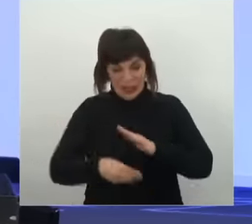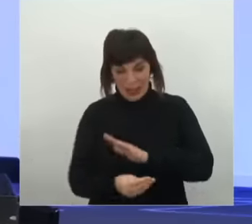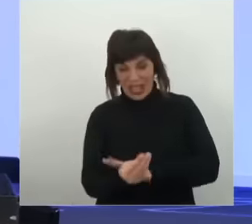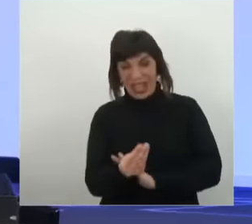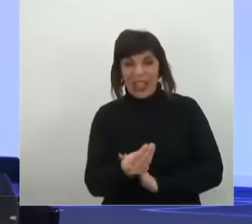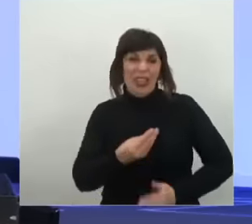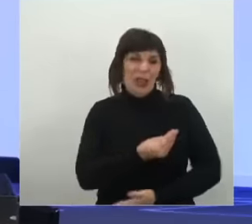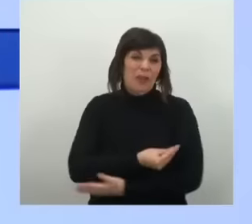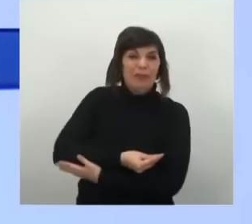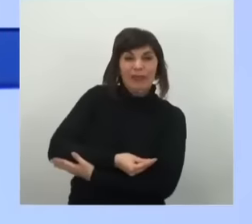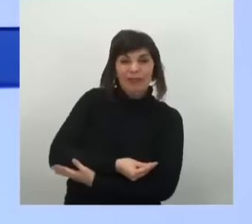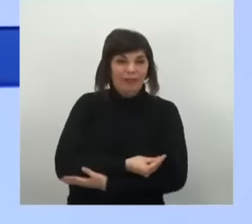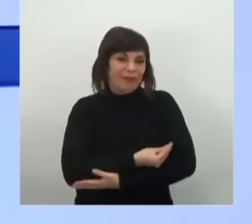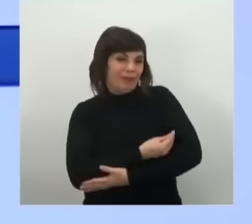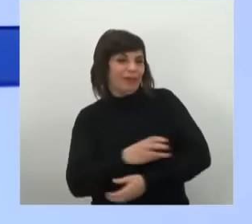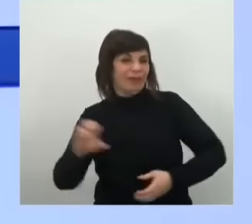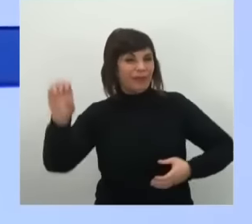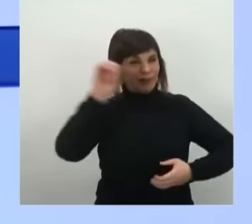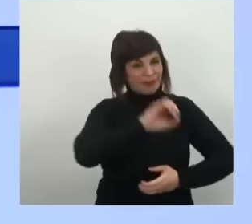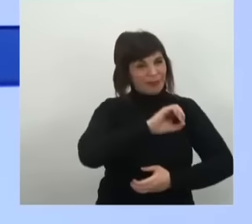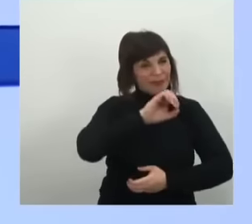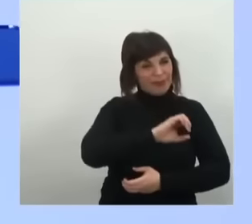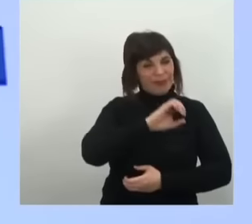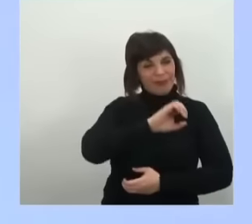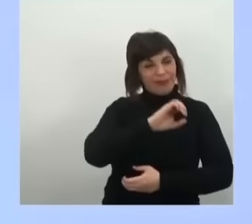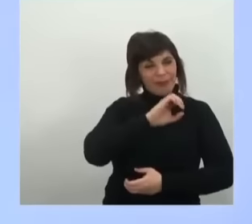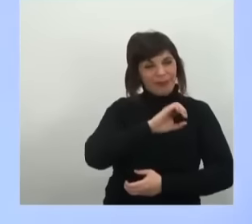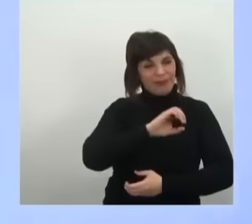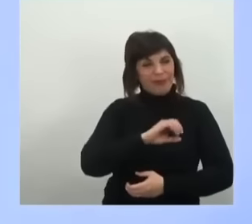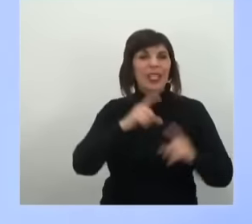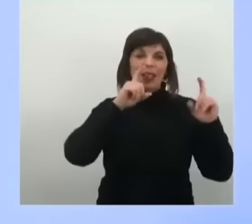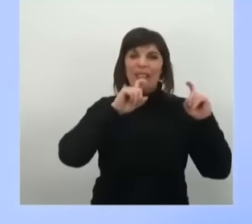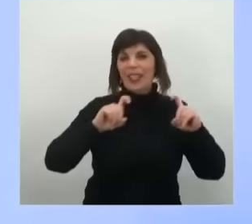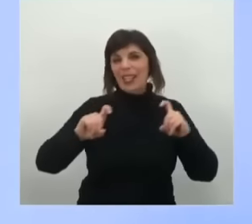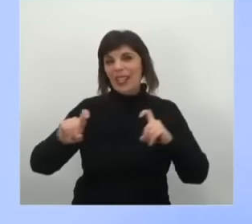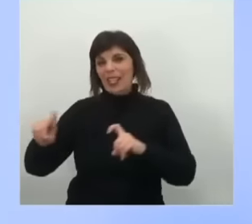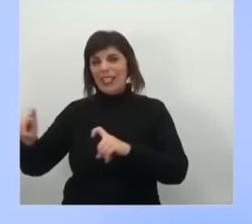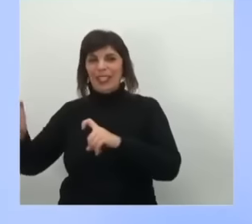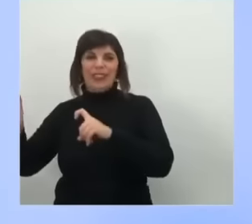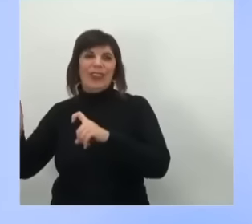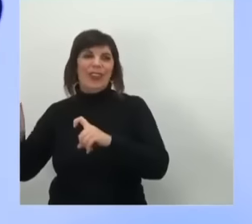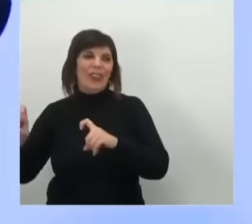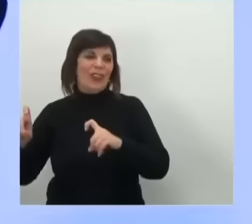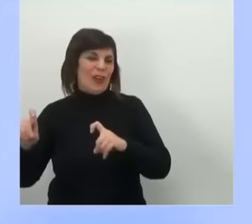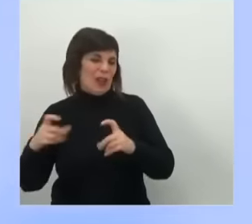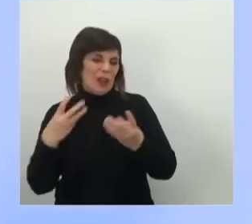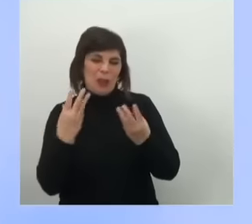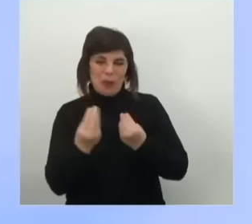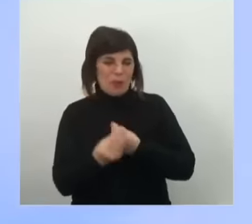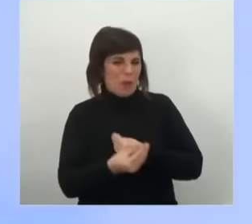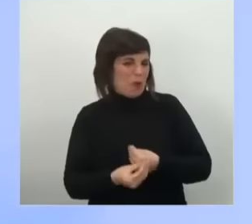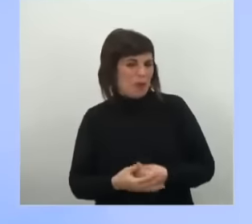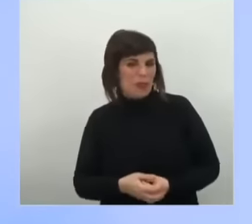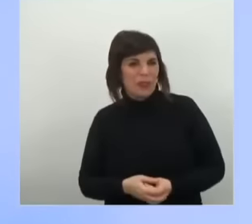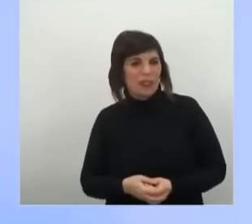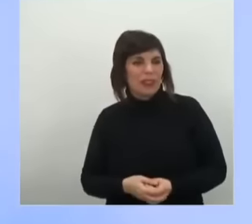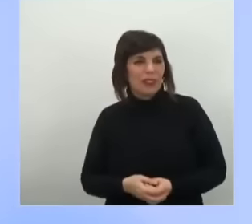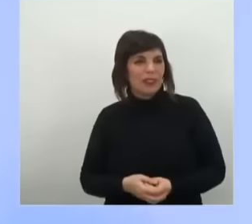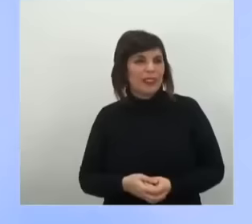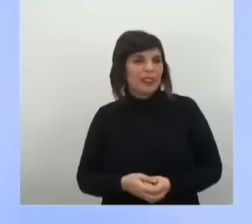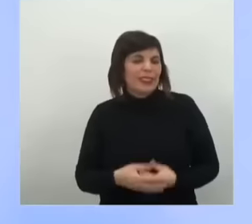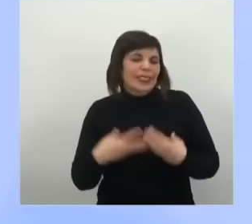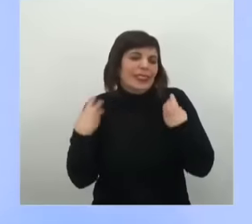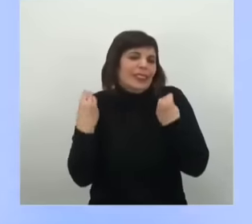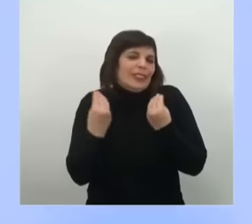cambiaron los pañales le enseñó a matar corderos le enseñó a jugar al fútbol y un montón de cosas más hasta que se